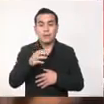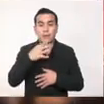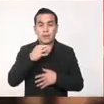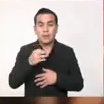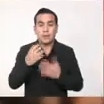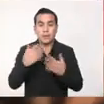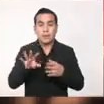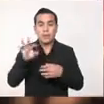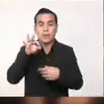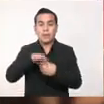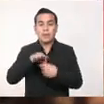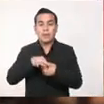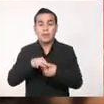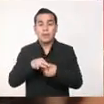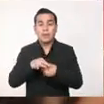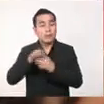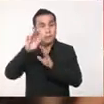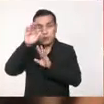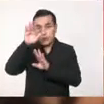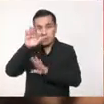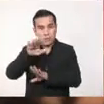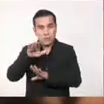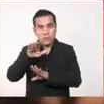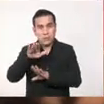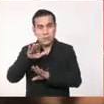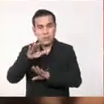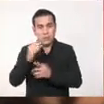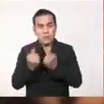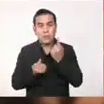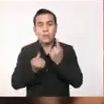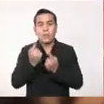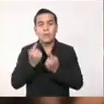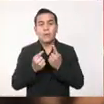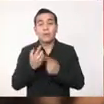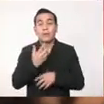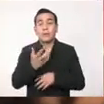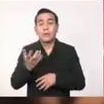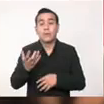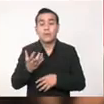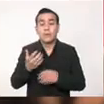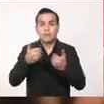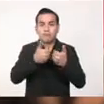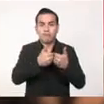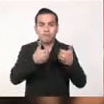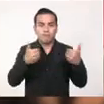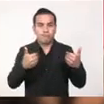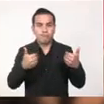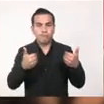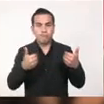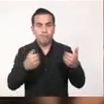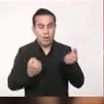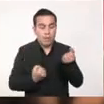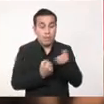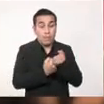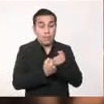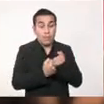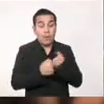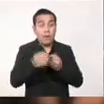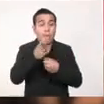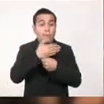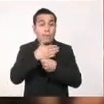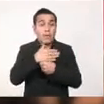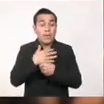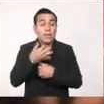habiendo sido electo, no cumple con el elemento de desvinculación partidaria, sea formal o material,